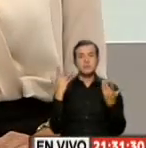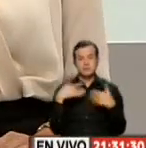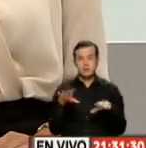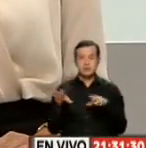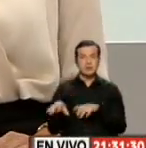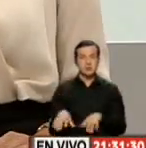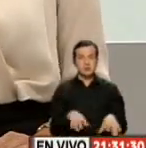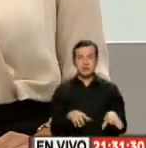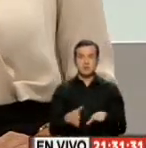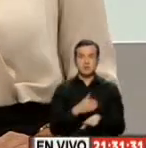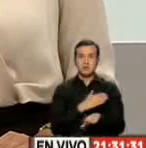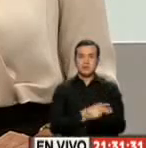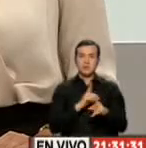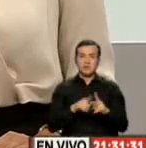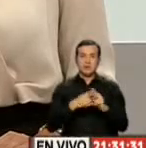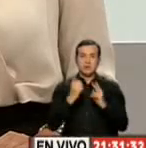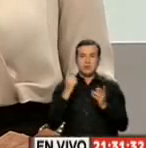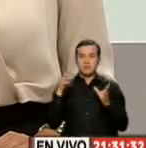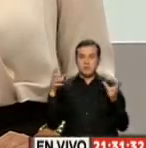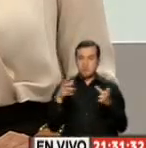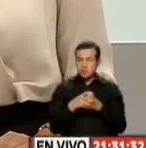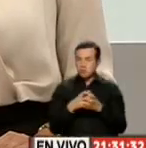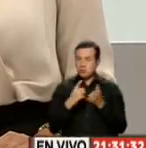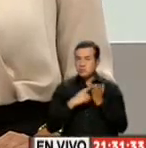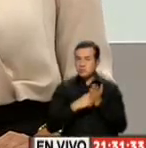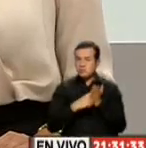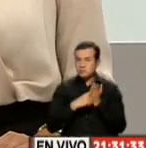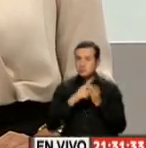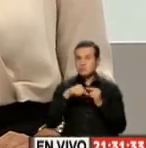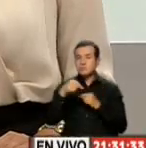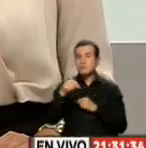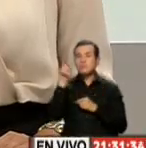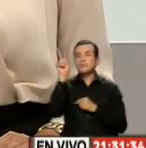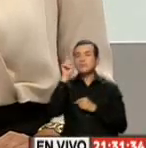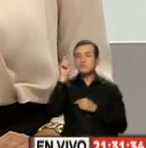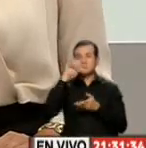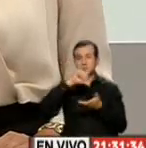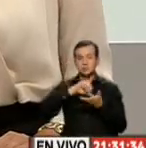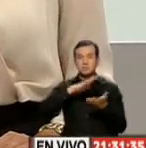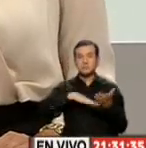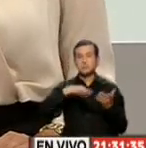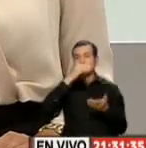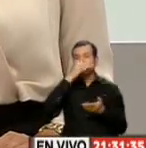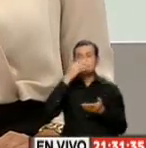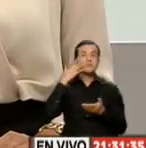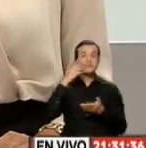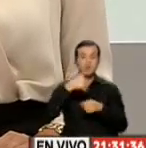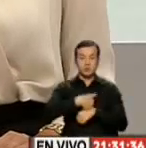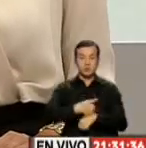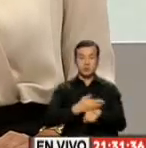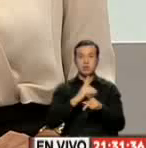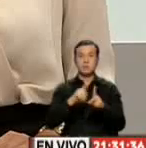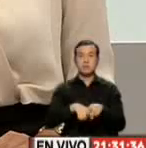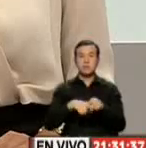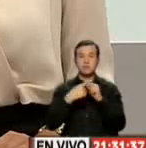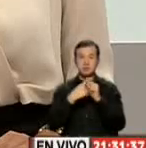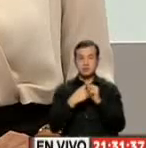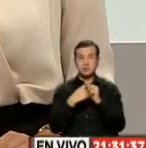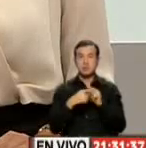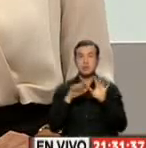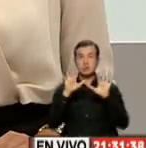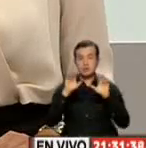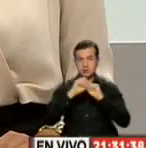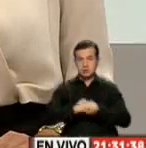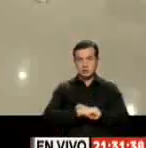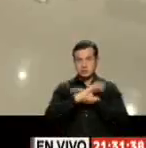las actividades previas al gabinete itinerante que se realizará este viernes en esta ciudad amazónica. La jornada iniciará a partir de las 10 de